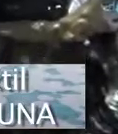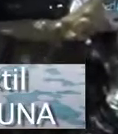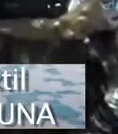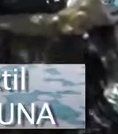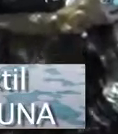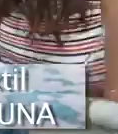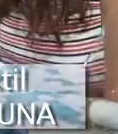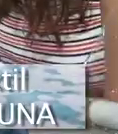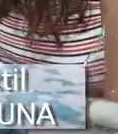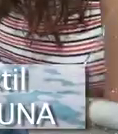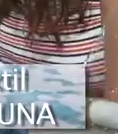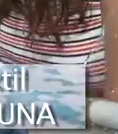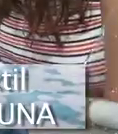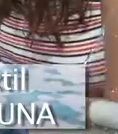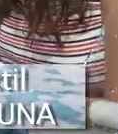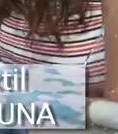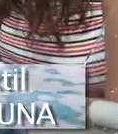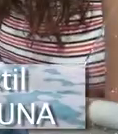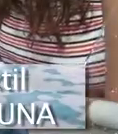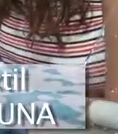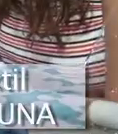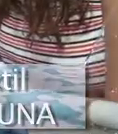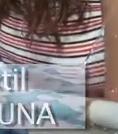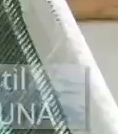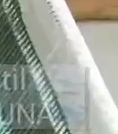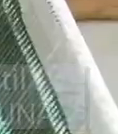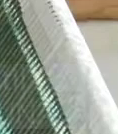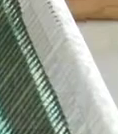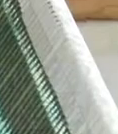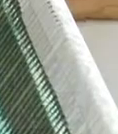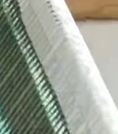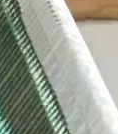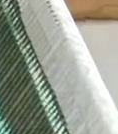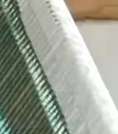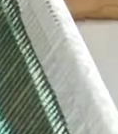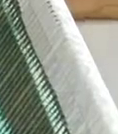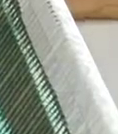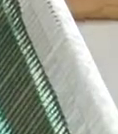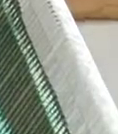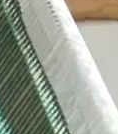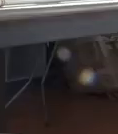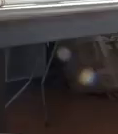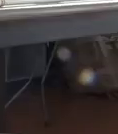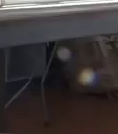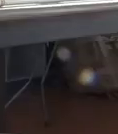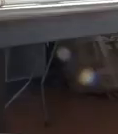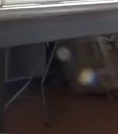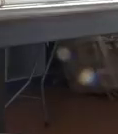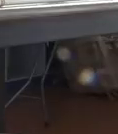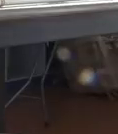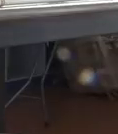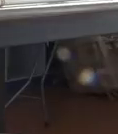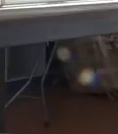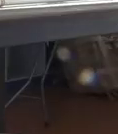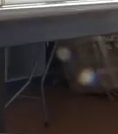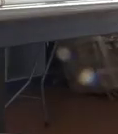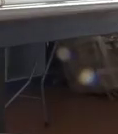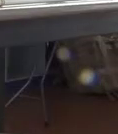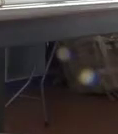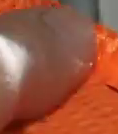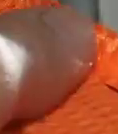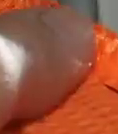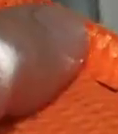Universidad Nacional, ubicada en el campus Omar Dengo en Heredia, donde podrá disfrutar además de talleres y conferencias